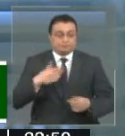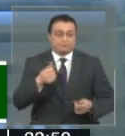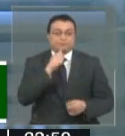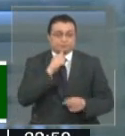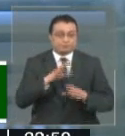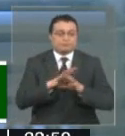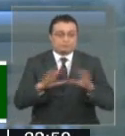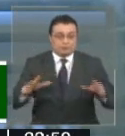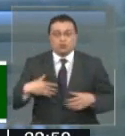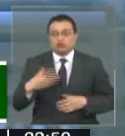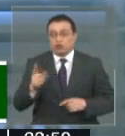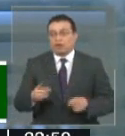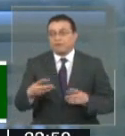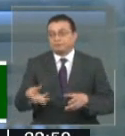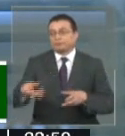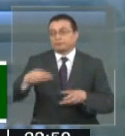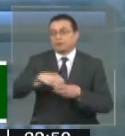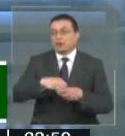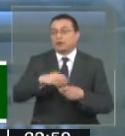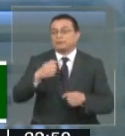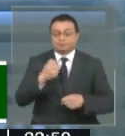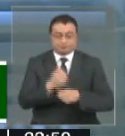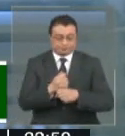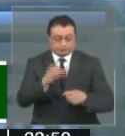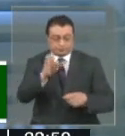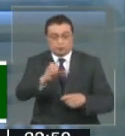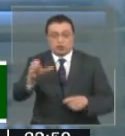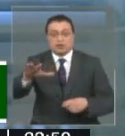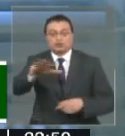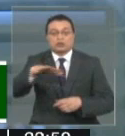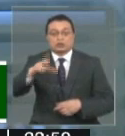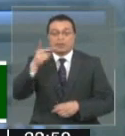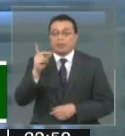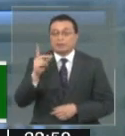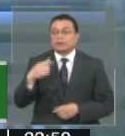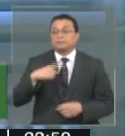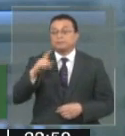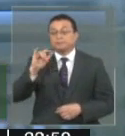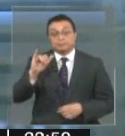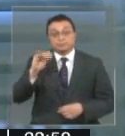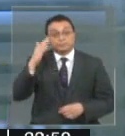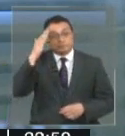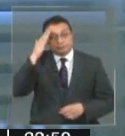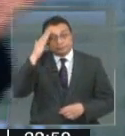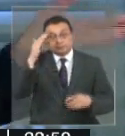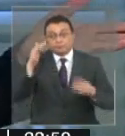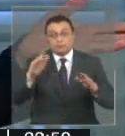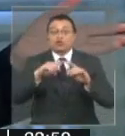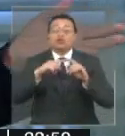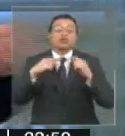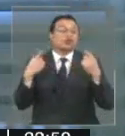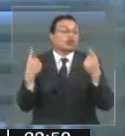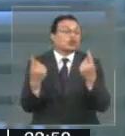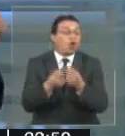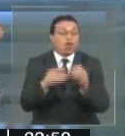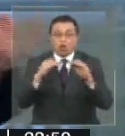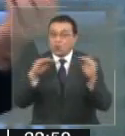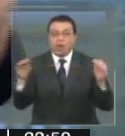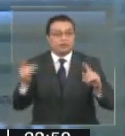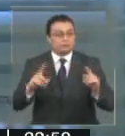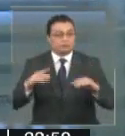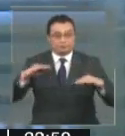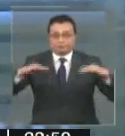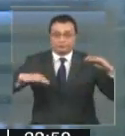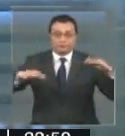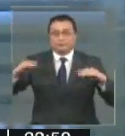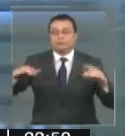en el ámbito laboral a personas en situación de discapacidad y pensar No, somos todos iguales. No ha sido una línea